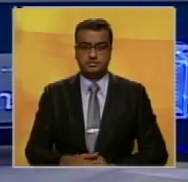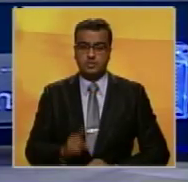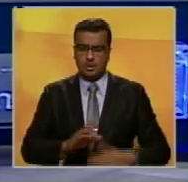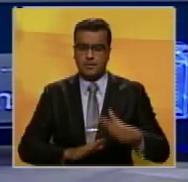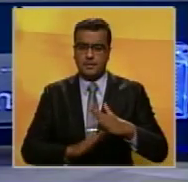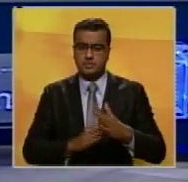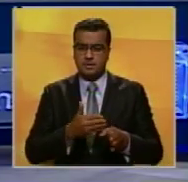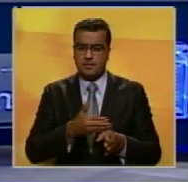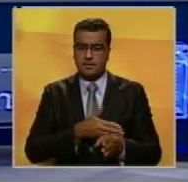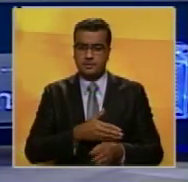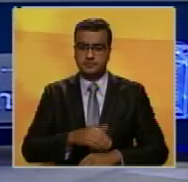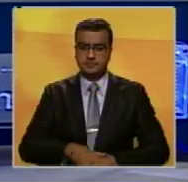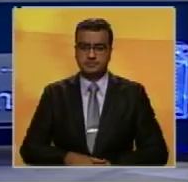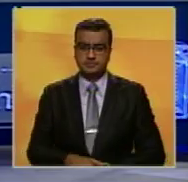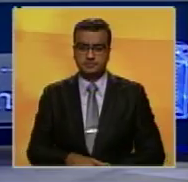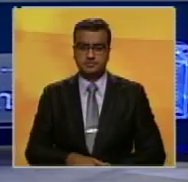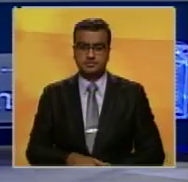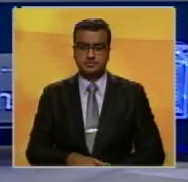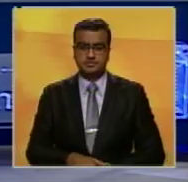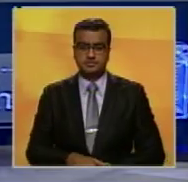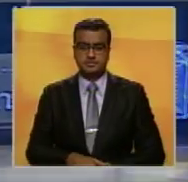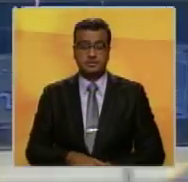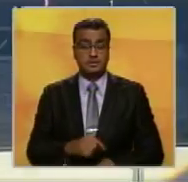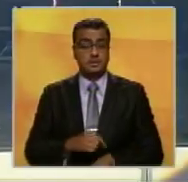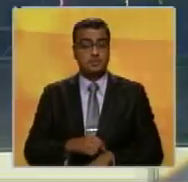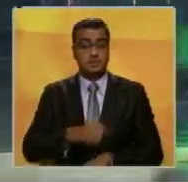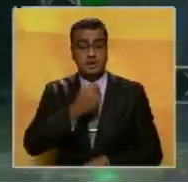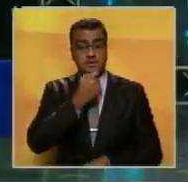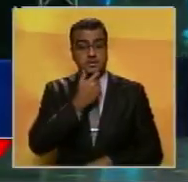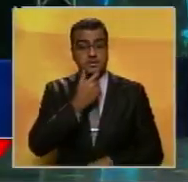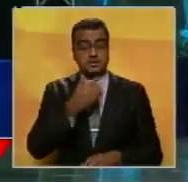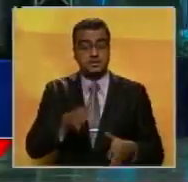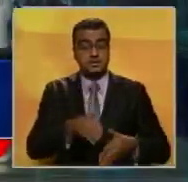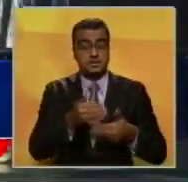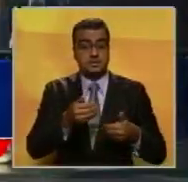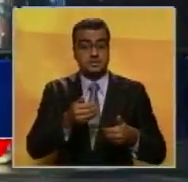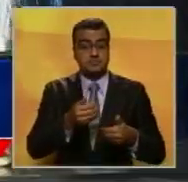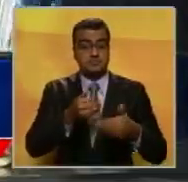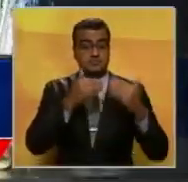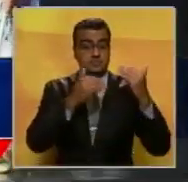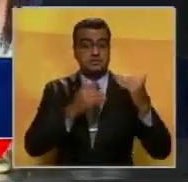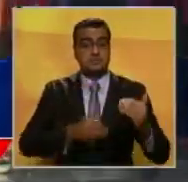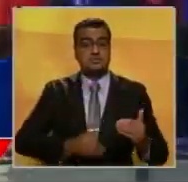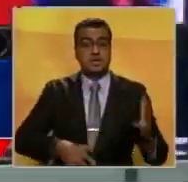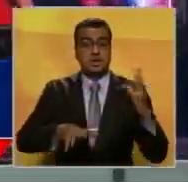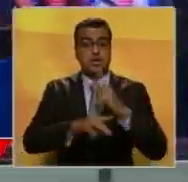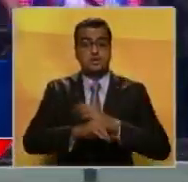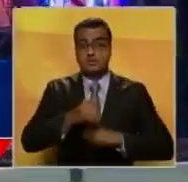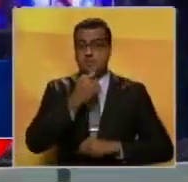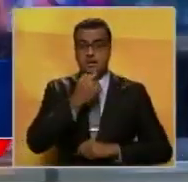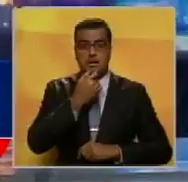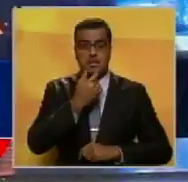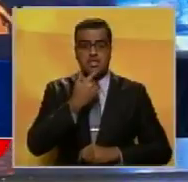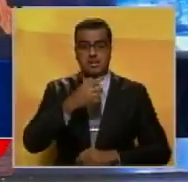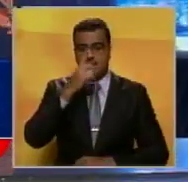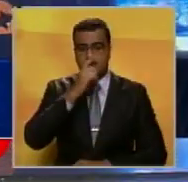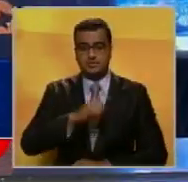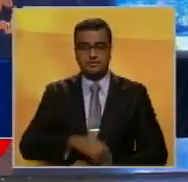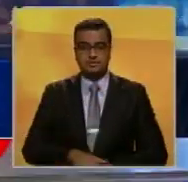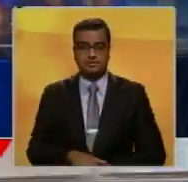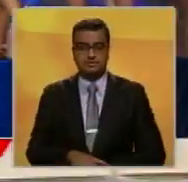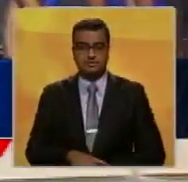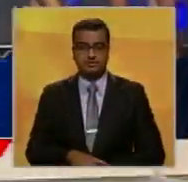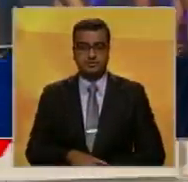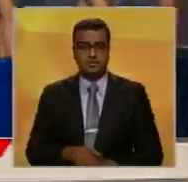Con esto hacemos una pausa. Al regreso, temporada de la belleza. Inician casting regionales rumbo a la noche más linda del año. Los detalles